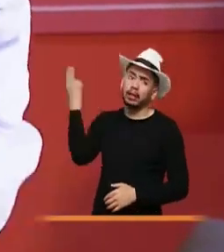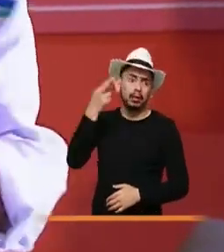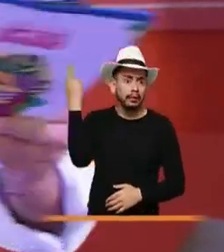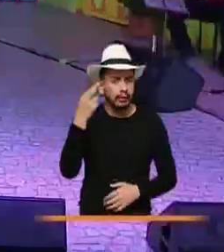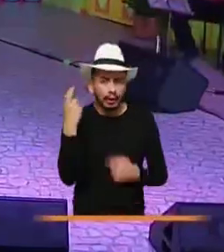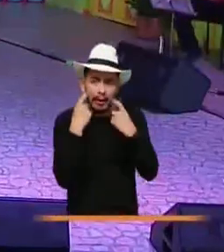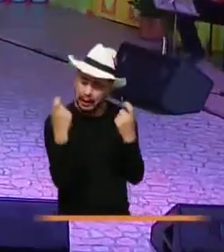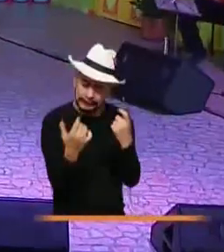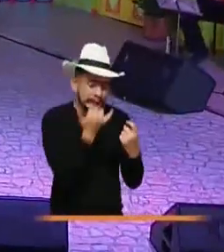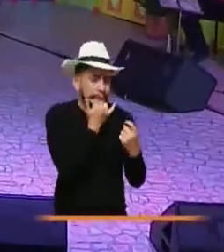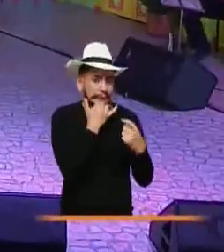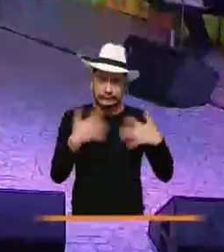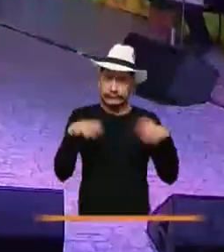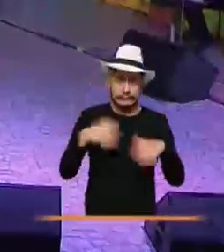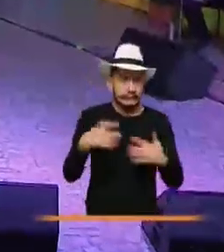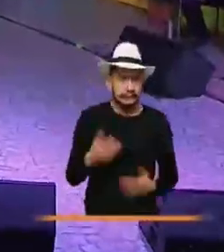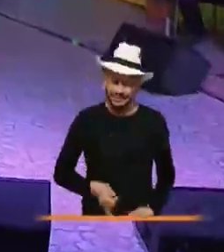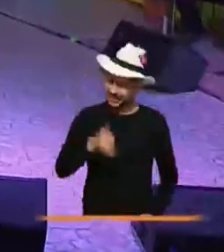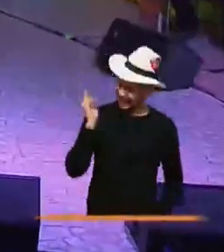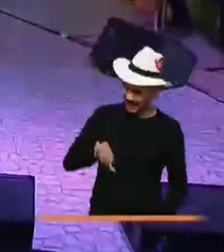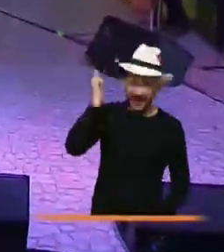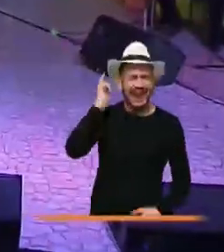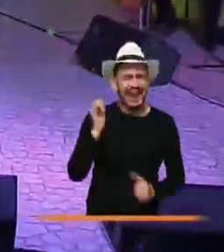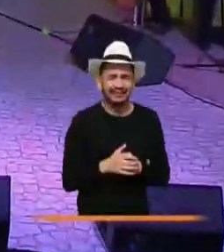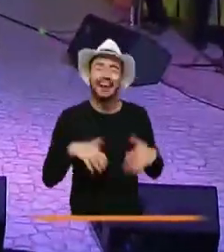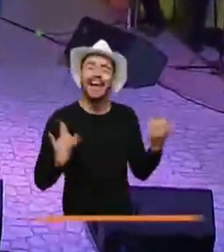dolores valero